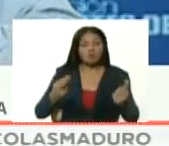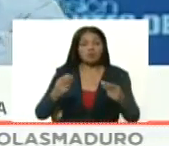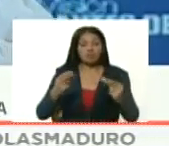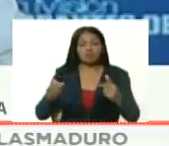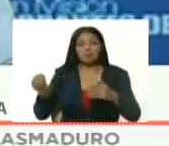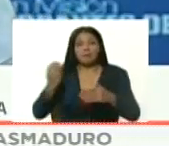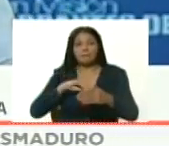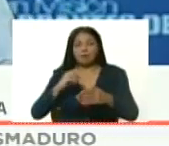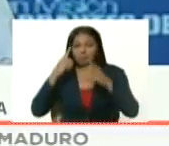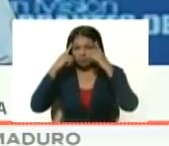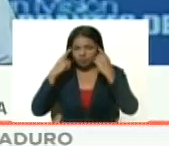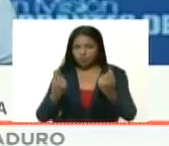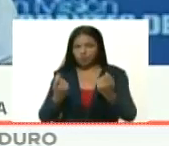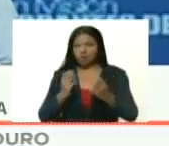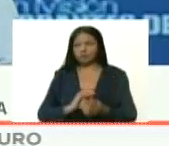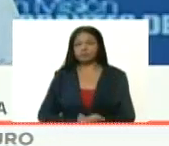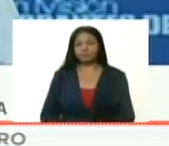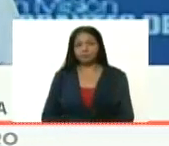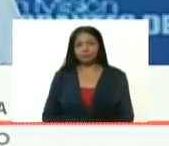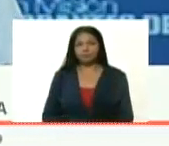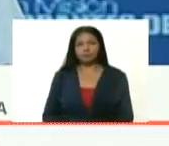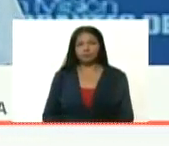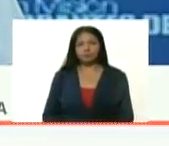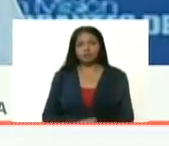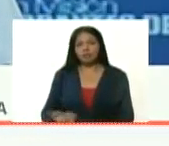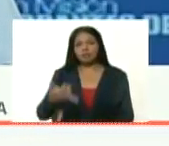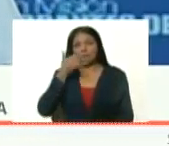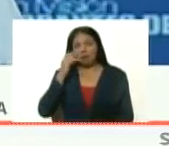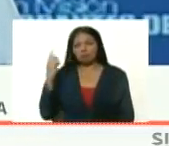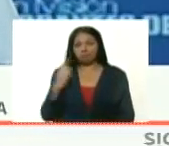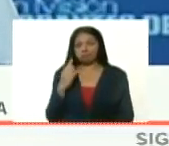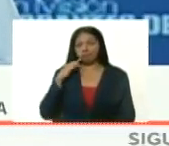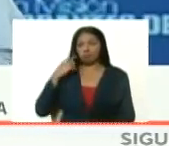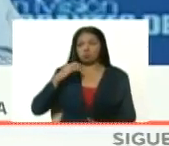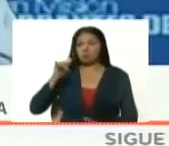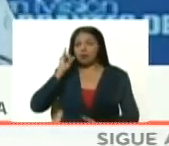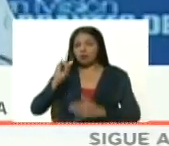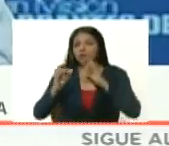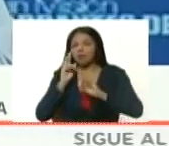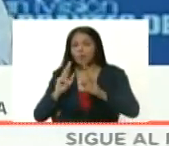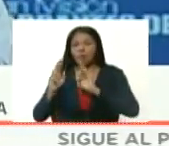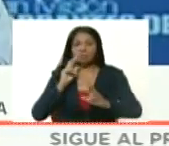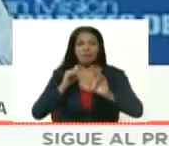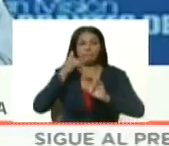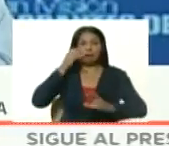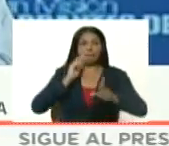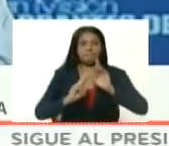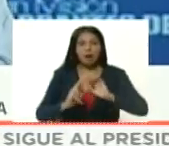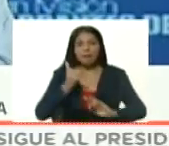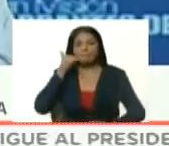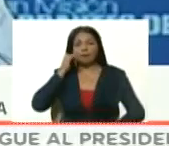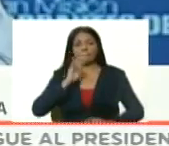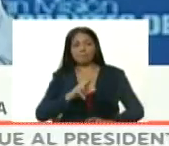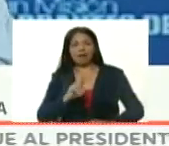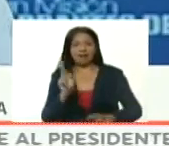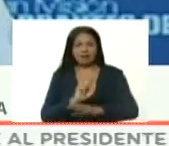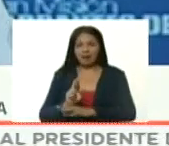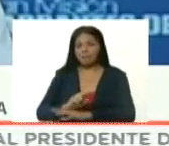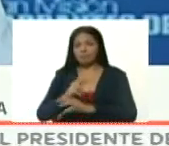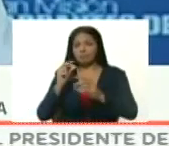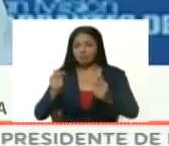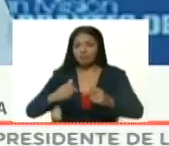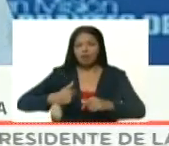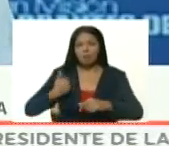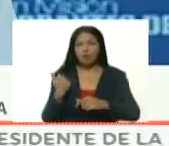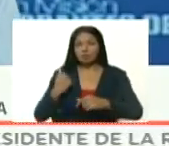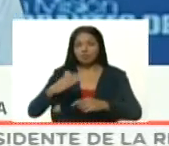más profesional. Cada llamada que llegue, atendida, y cada atención, una acción de la Policía